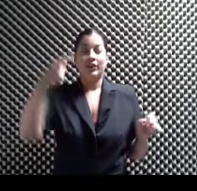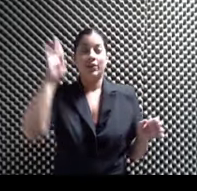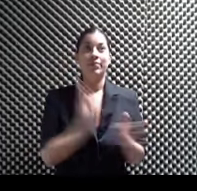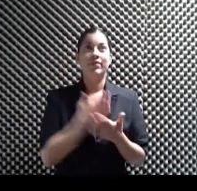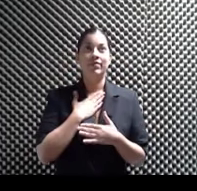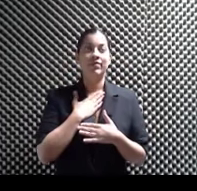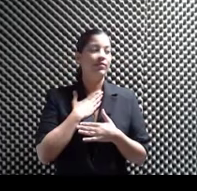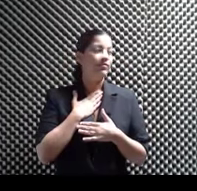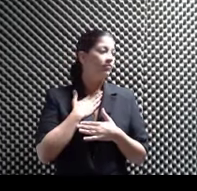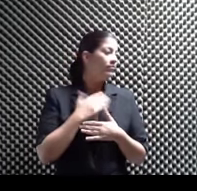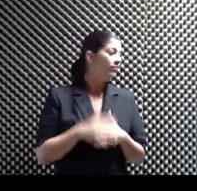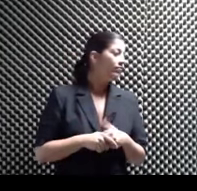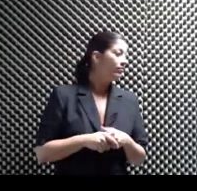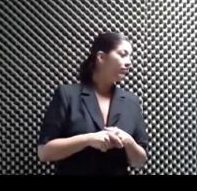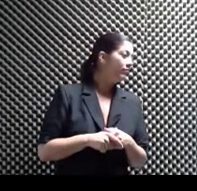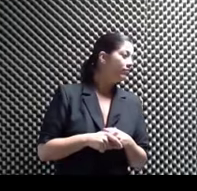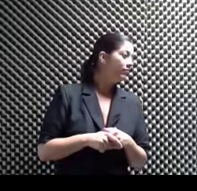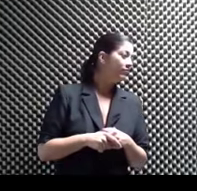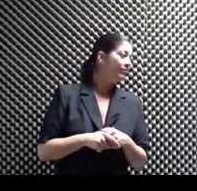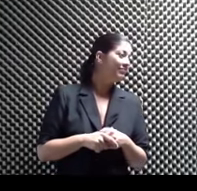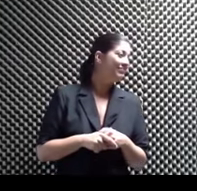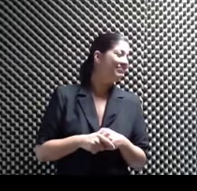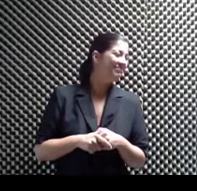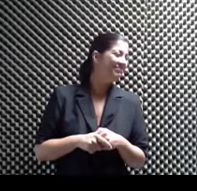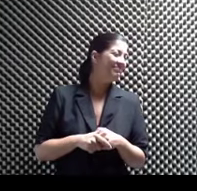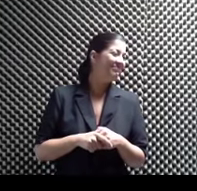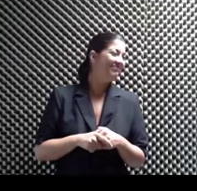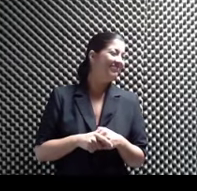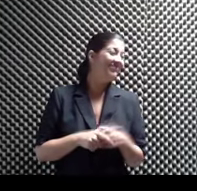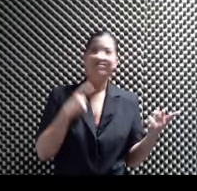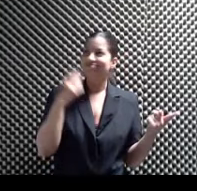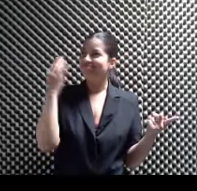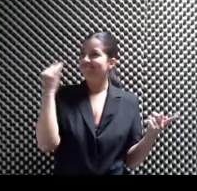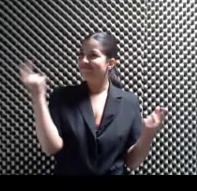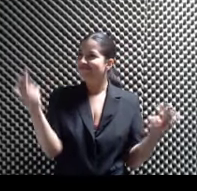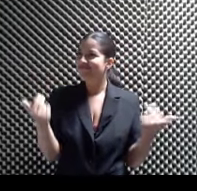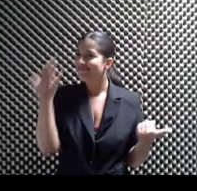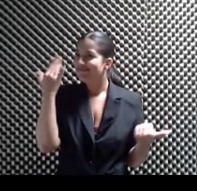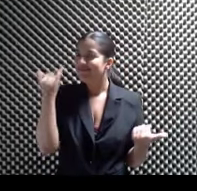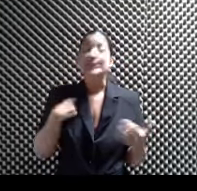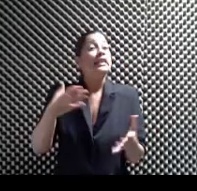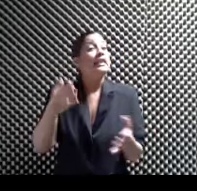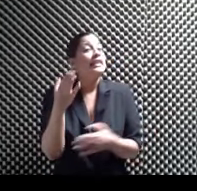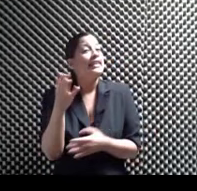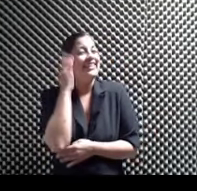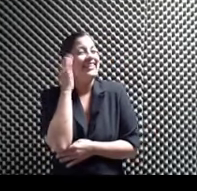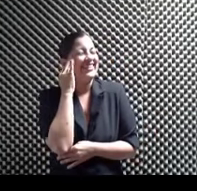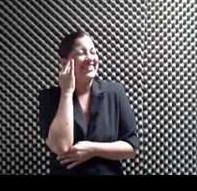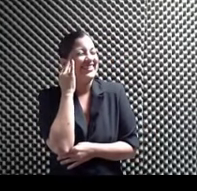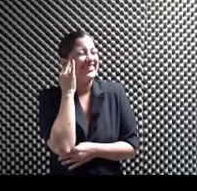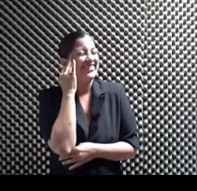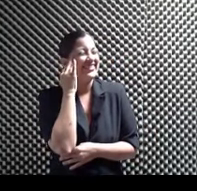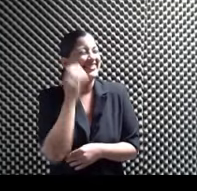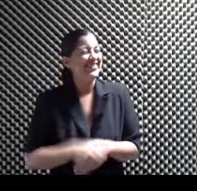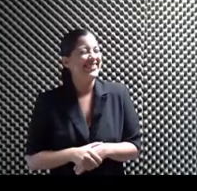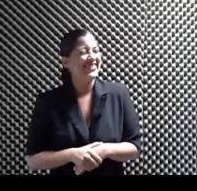Así que ya sabe Si quiere ¿Por qué se ríen? Si quieren saber Un poquito más Llamen Ya le dio trabajo Eso